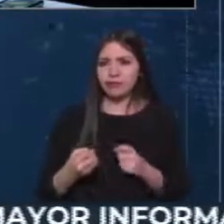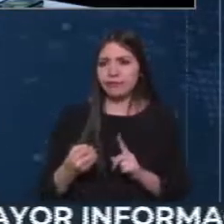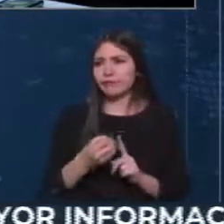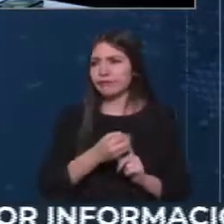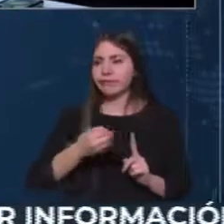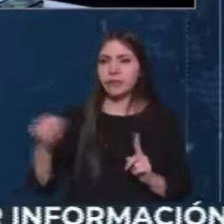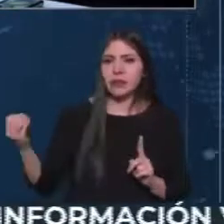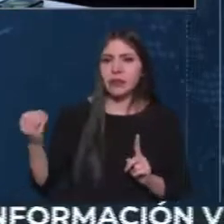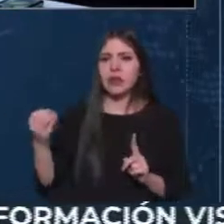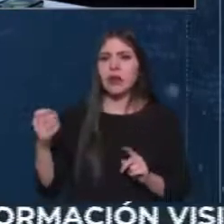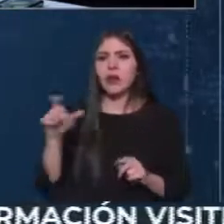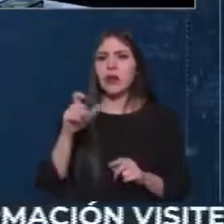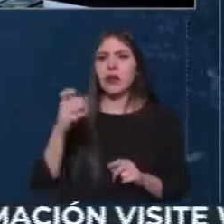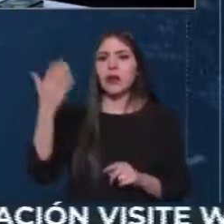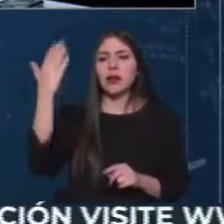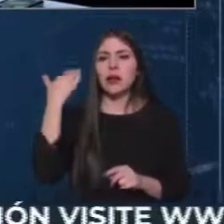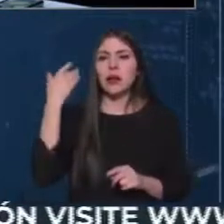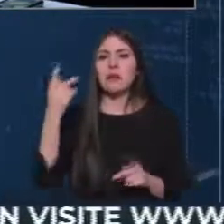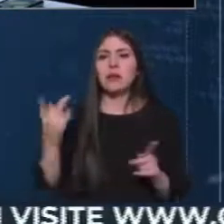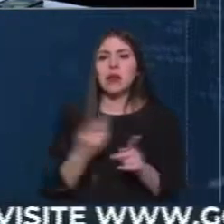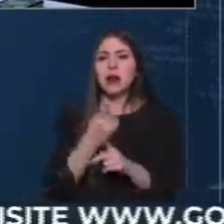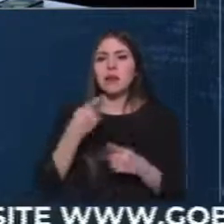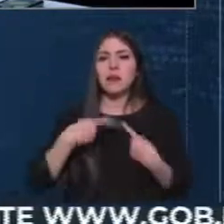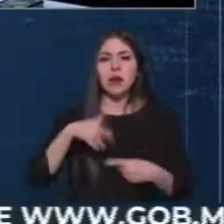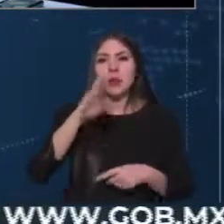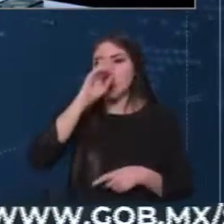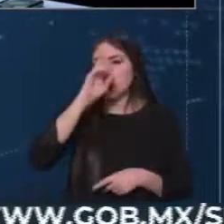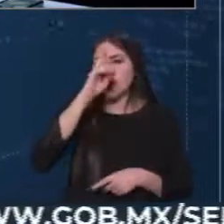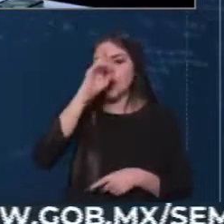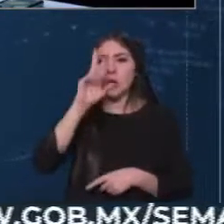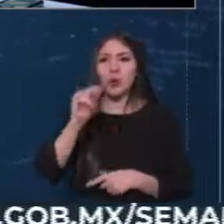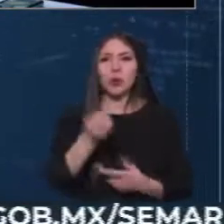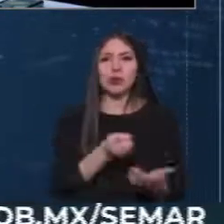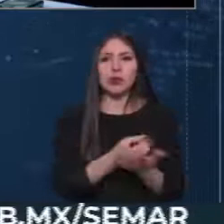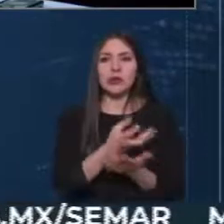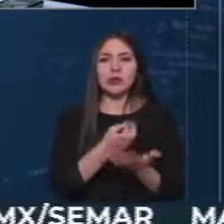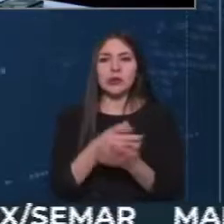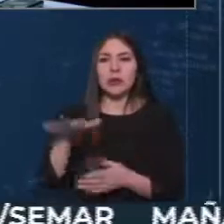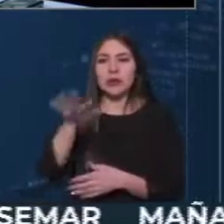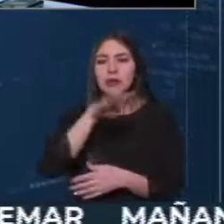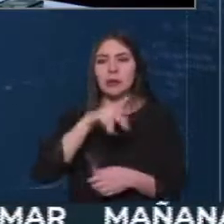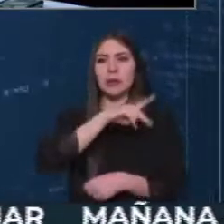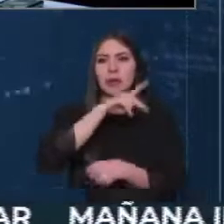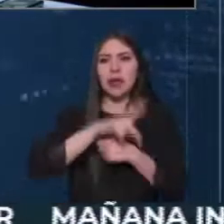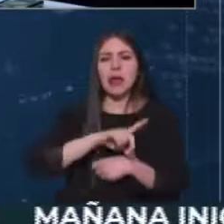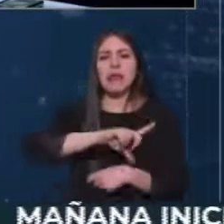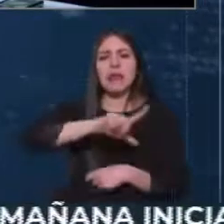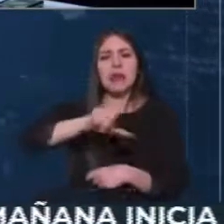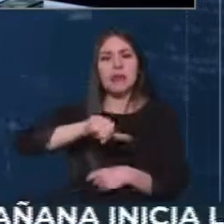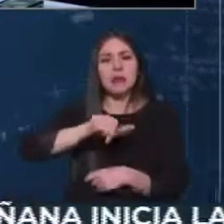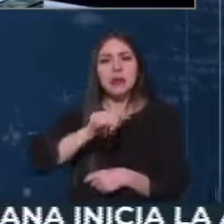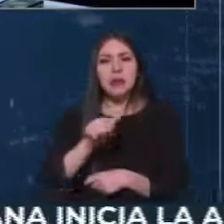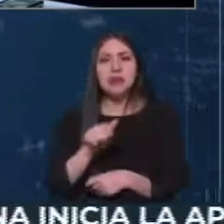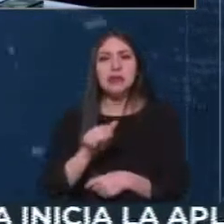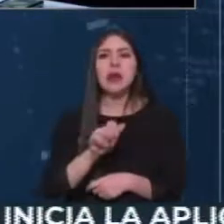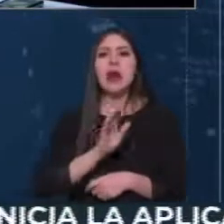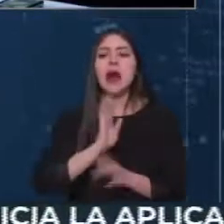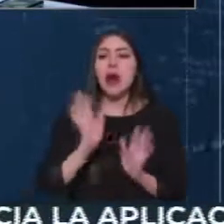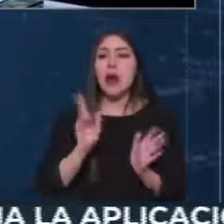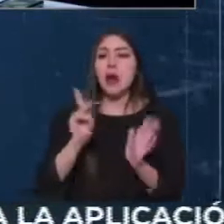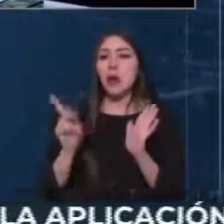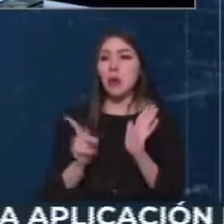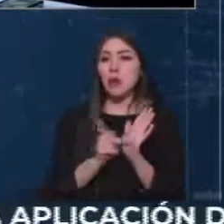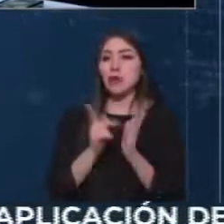en relación a la situación social que tenía el país, y que después entonces al